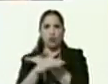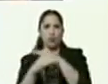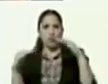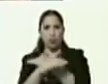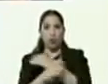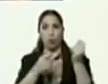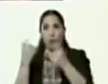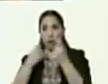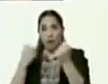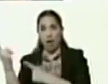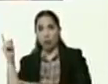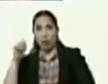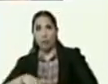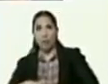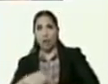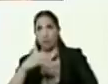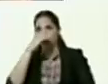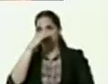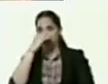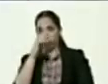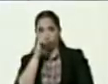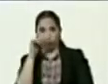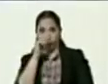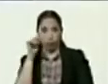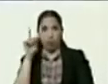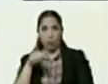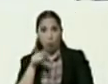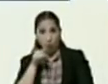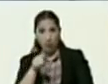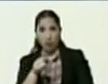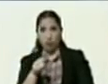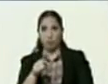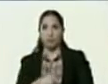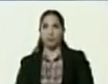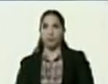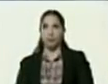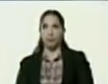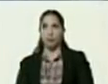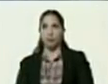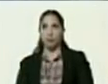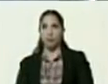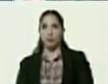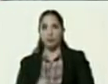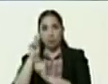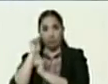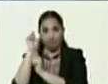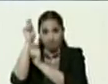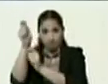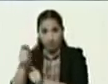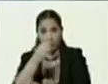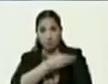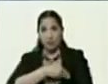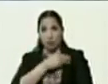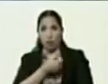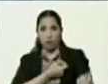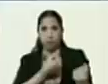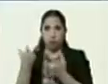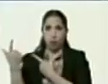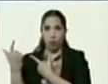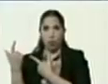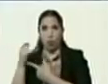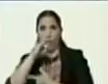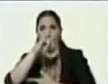narcotráfico y por eso se te encomendó la misión de trasladar a